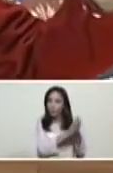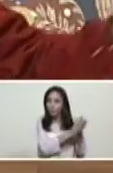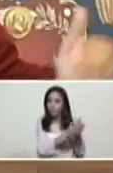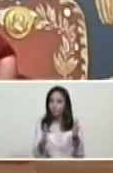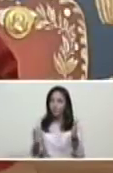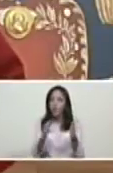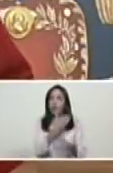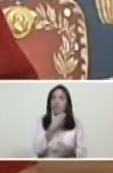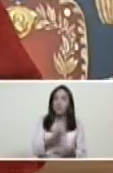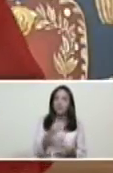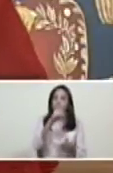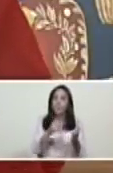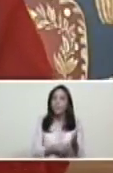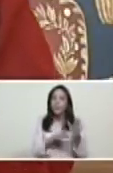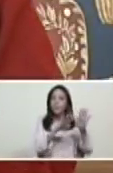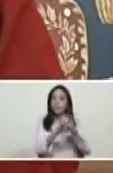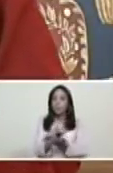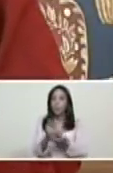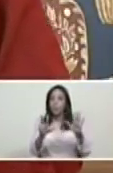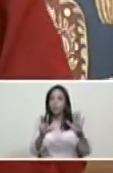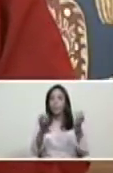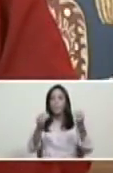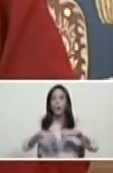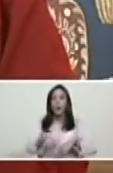de 1908, diciembre de